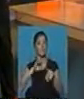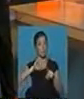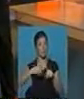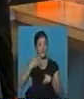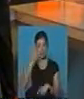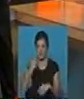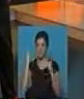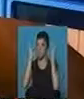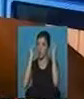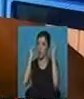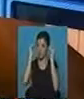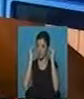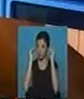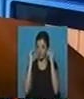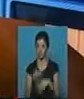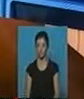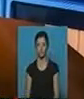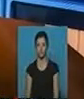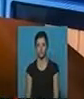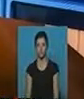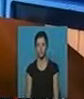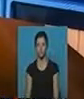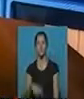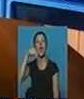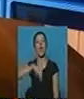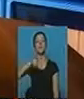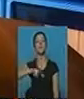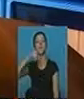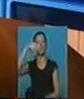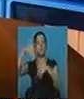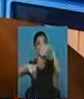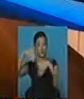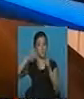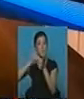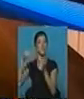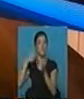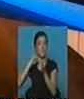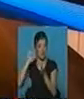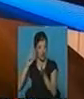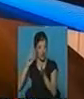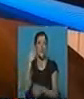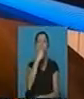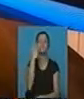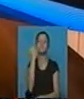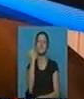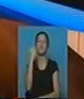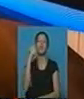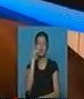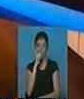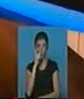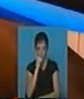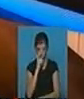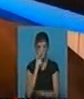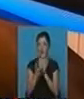realmente preocupante. Segundo turno para las elecciones de España. Serán el 26 de junio, después de las 20, del 20 de diciembre, que